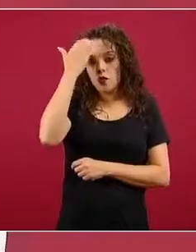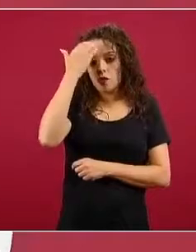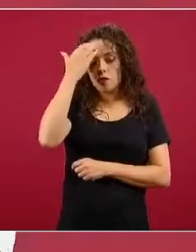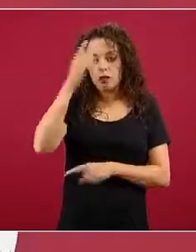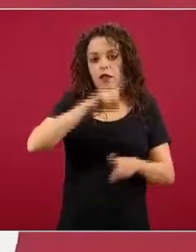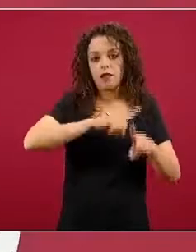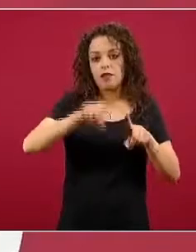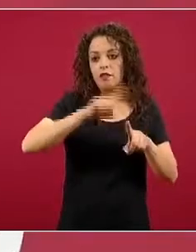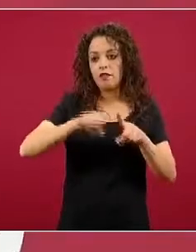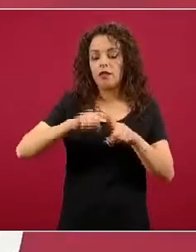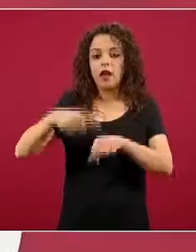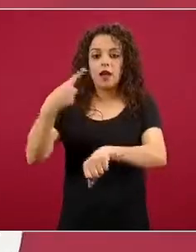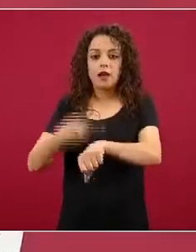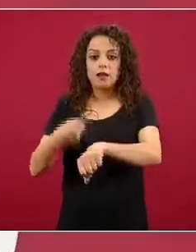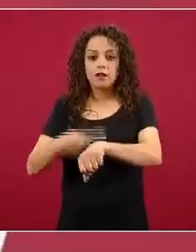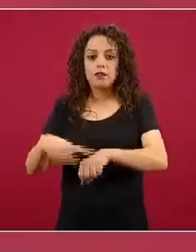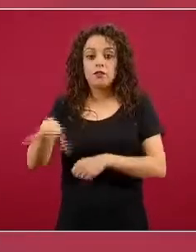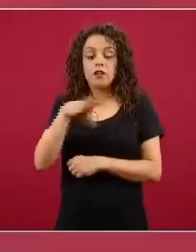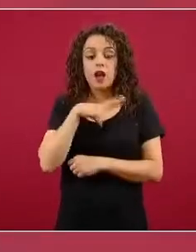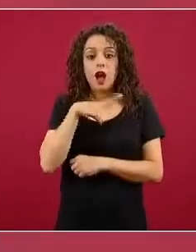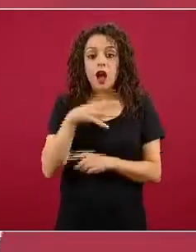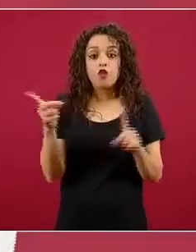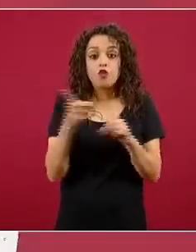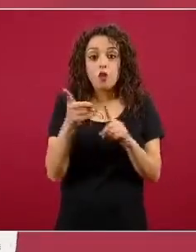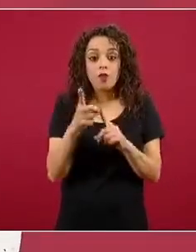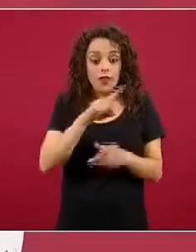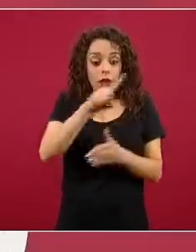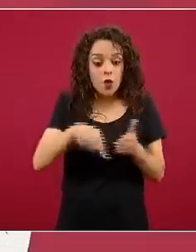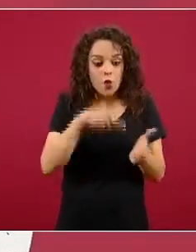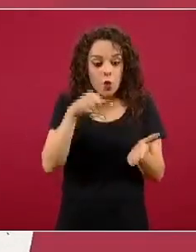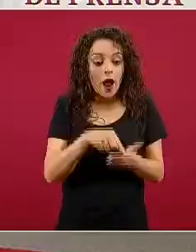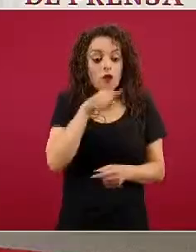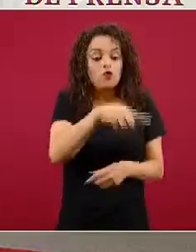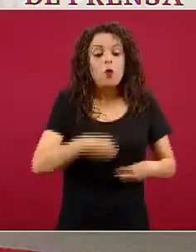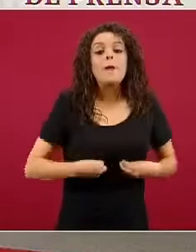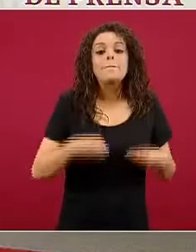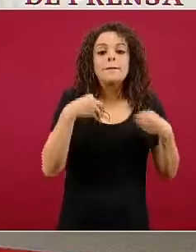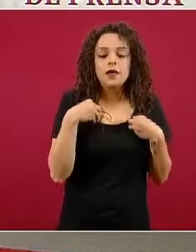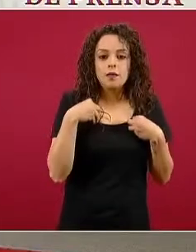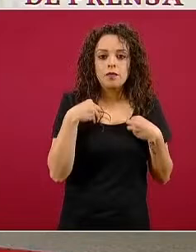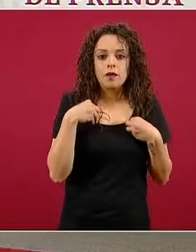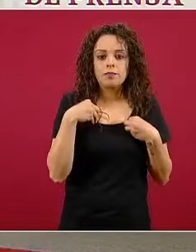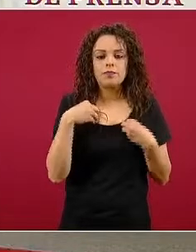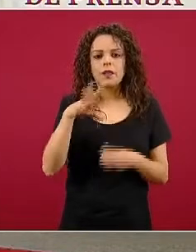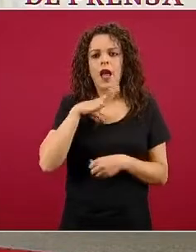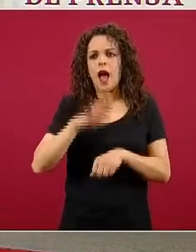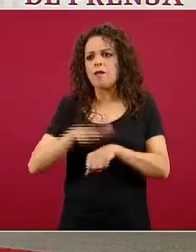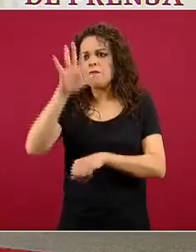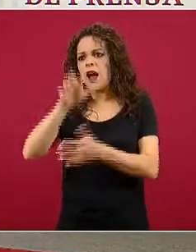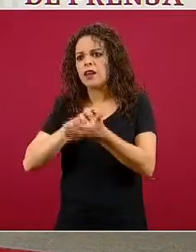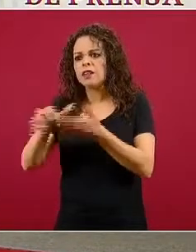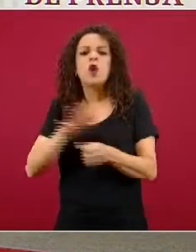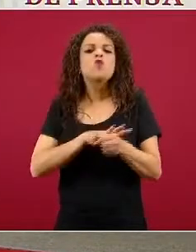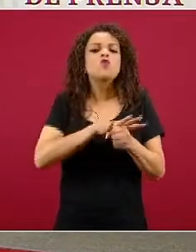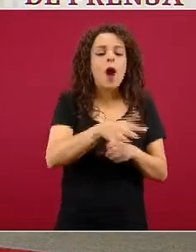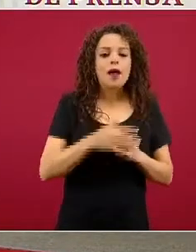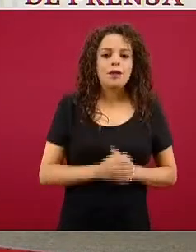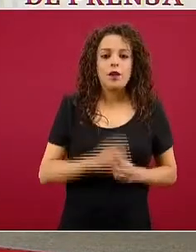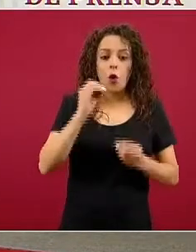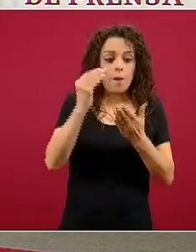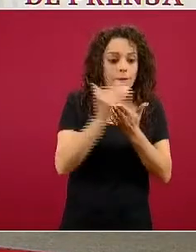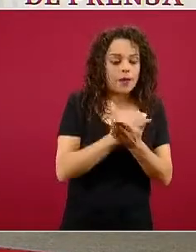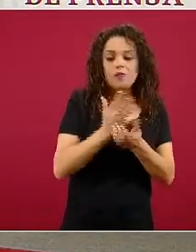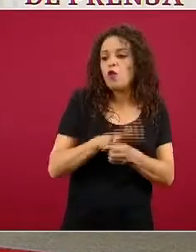que nos aquejan en nuestro sitio específico en donde vivimos, cuáles son más, cuáles son menos, de cuáles hay que cuidarnos, cuáles son nuestros